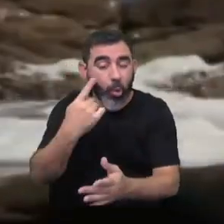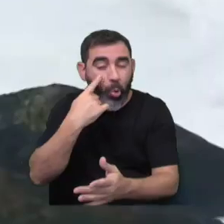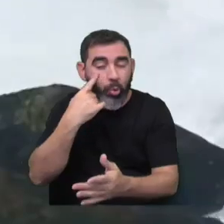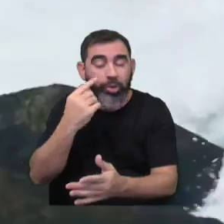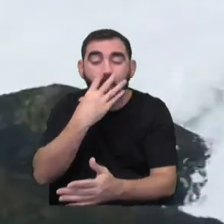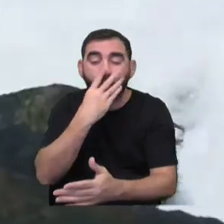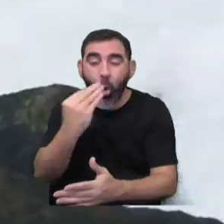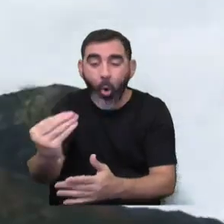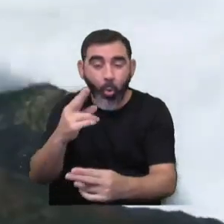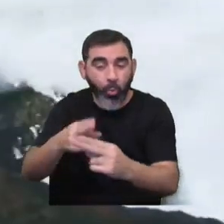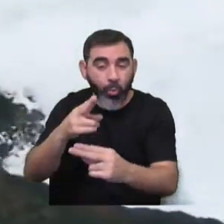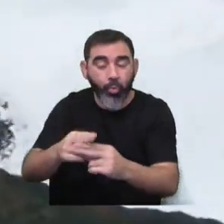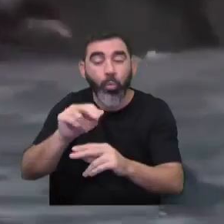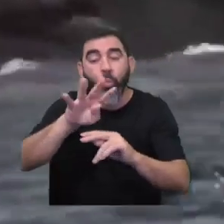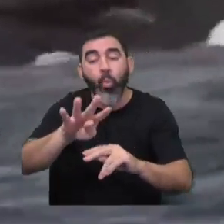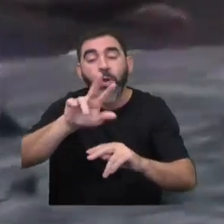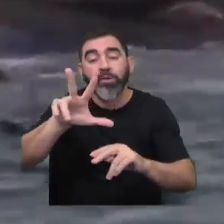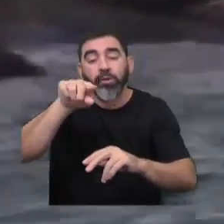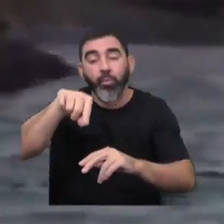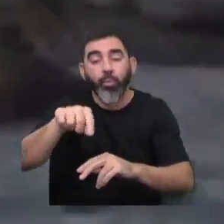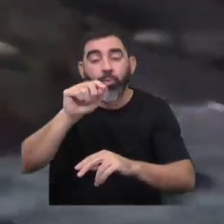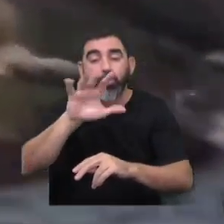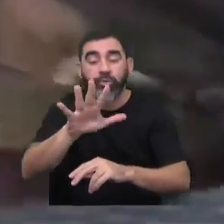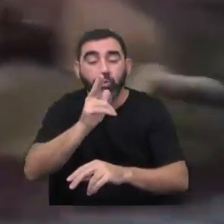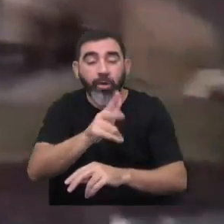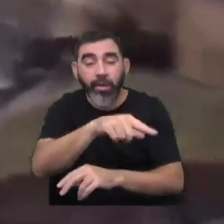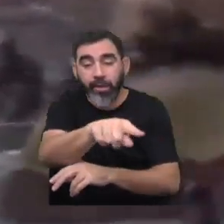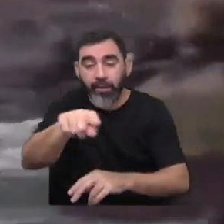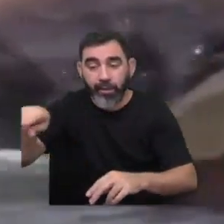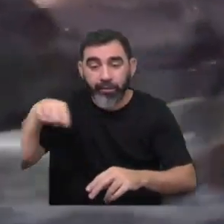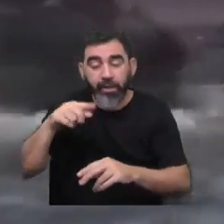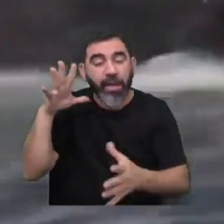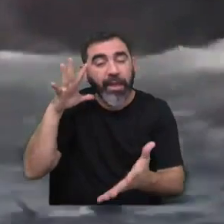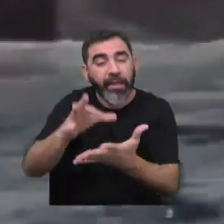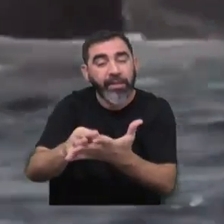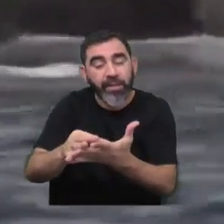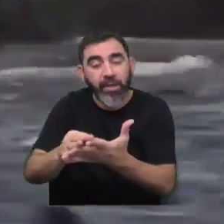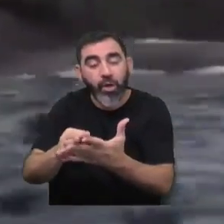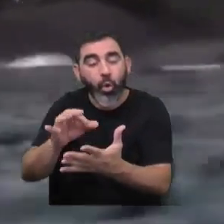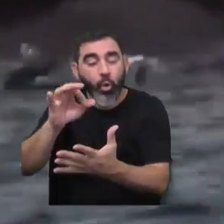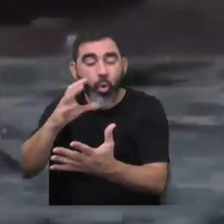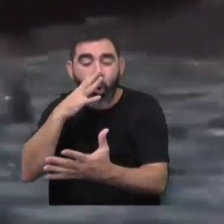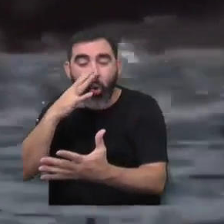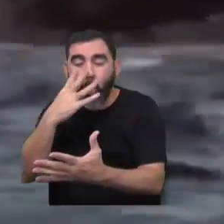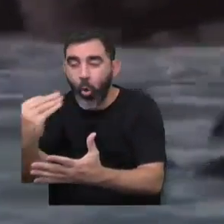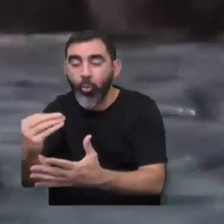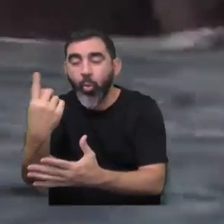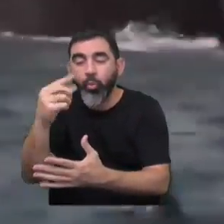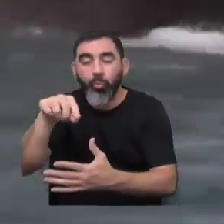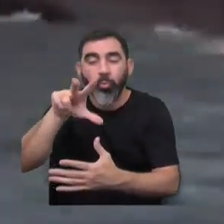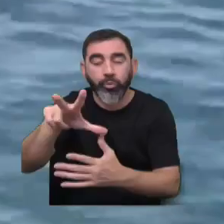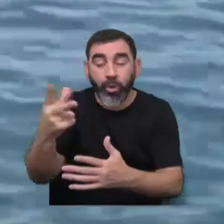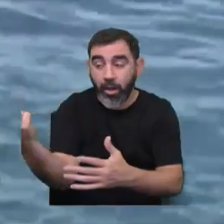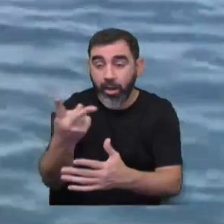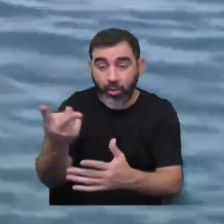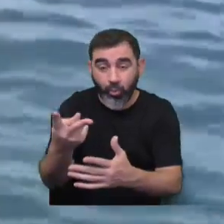de Lobos, abarca 43,5 hectáreas, acompañada por el islote de Lobos, que tiene 1,3 hectáreas. Ambas